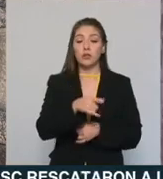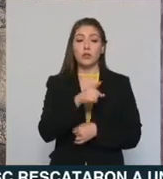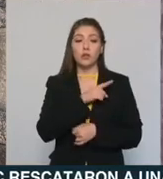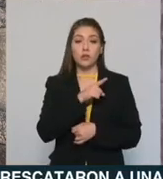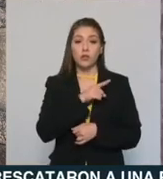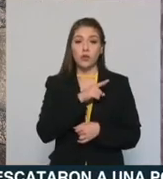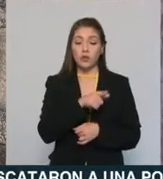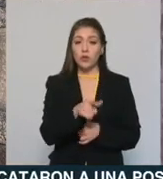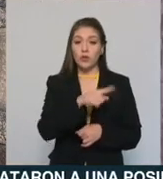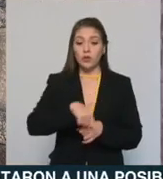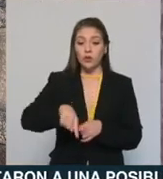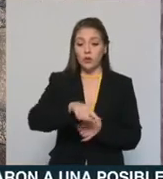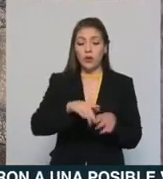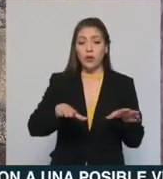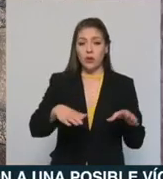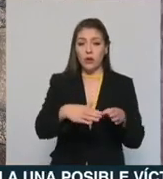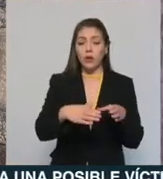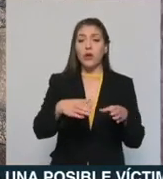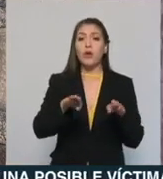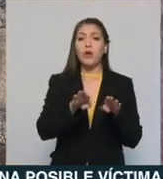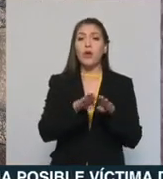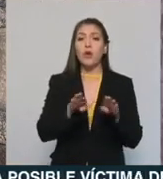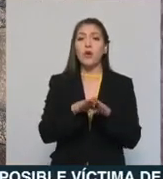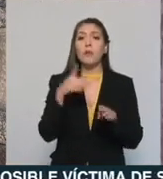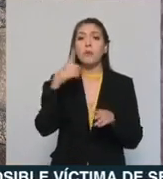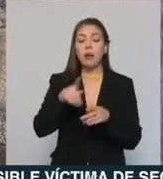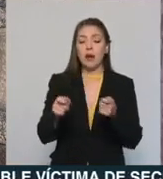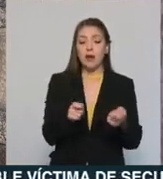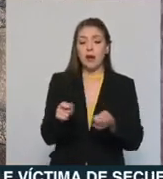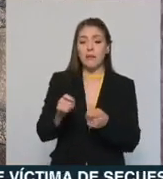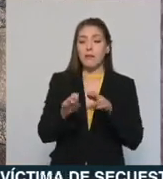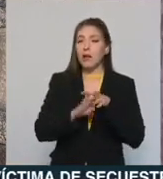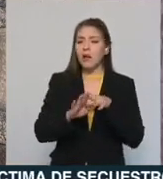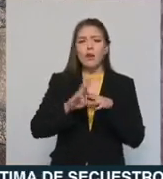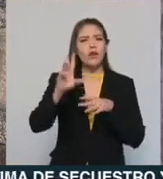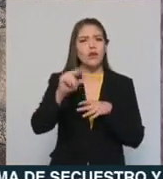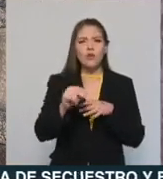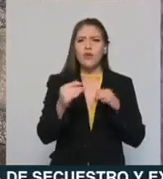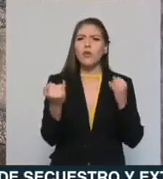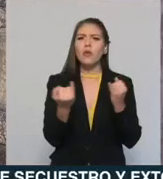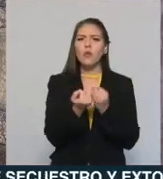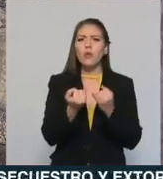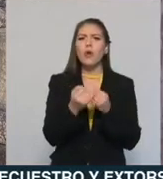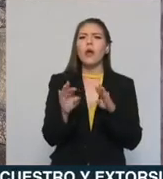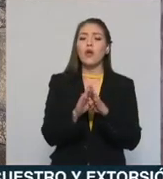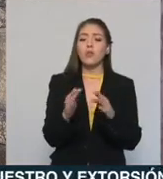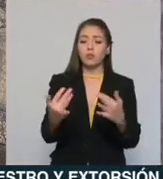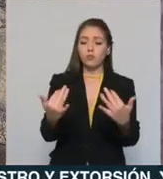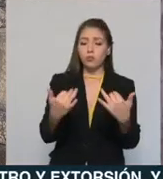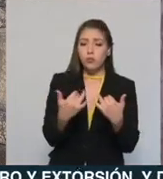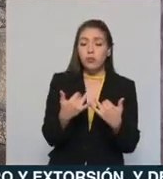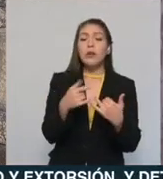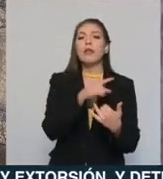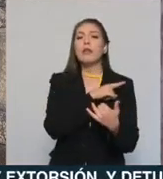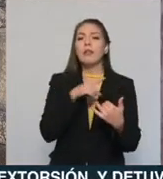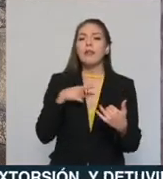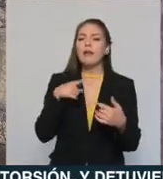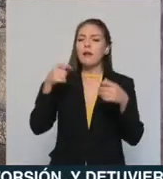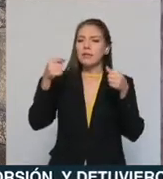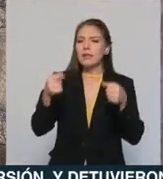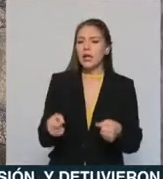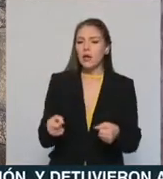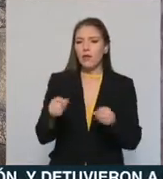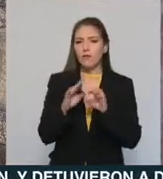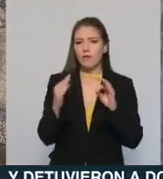el flujo migratorio, sino para regularlo, ya que la entrada de migrantes también es parte de la seguridad nacional. ¿Y cómo estará organizado